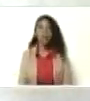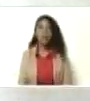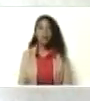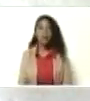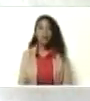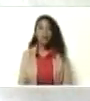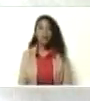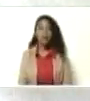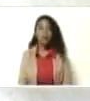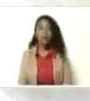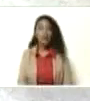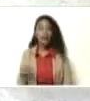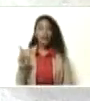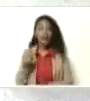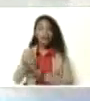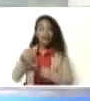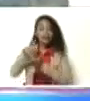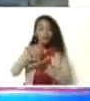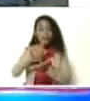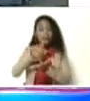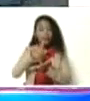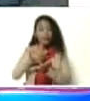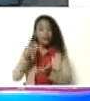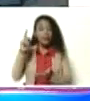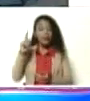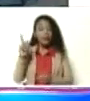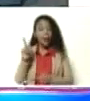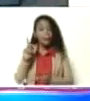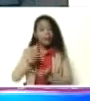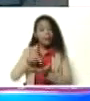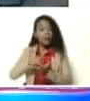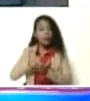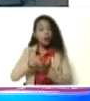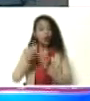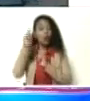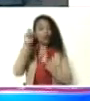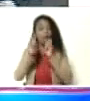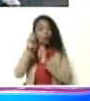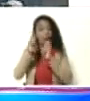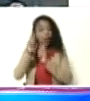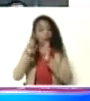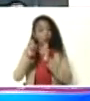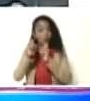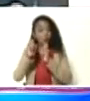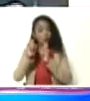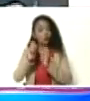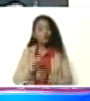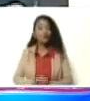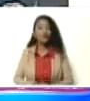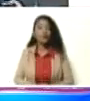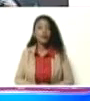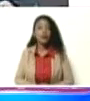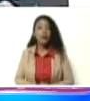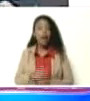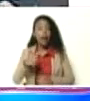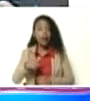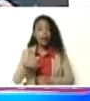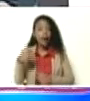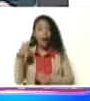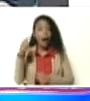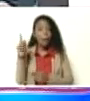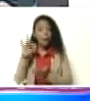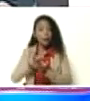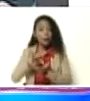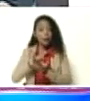2019-2020. Premia este acto la presencia de los diputados y diputadas. Aquí se encuentra